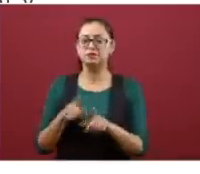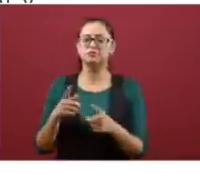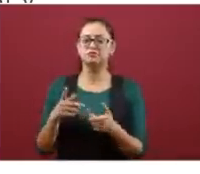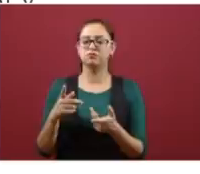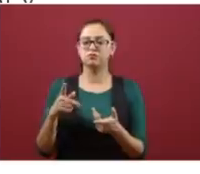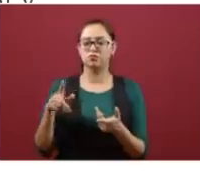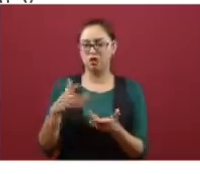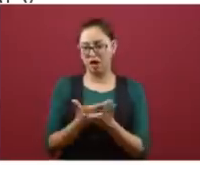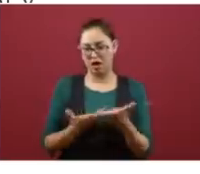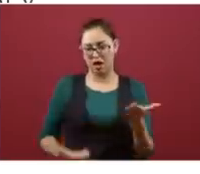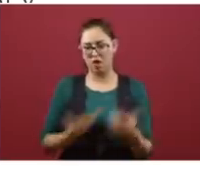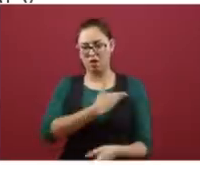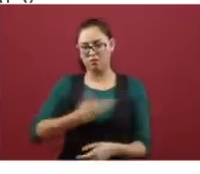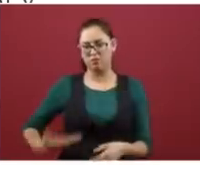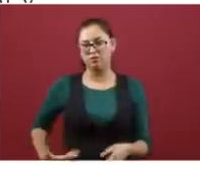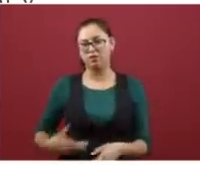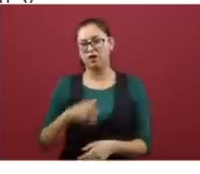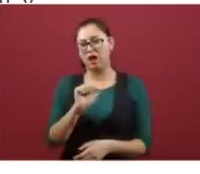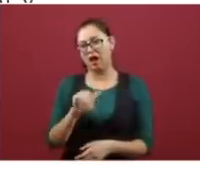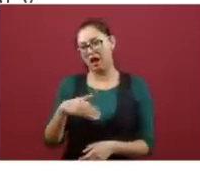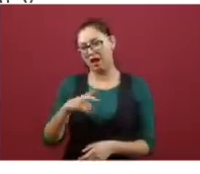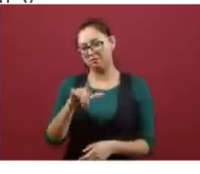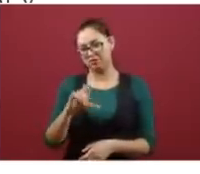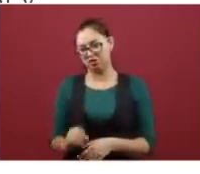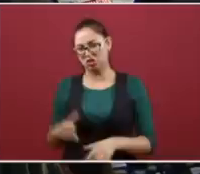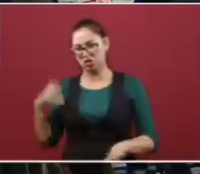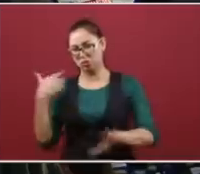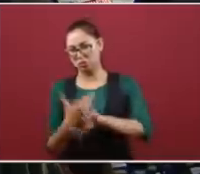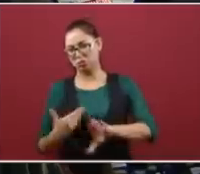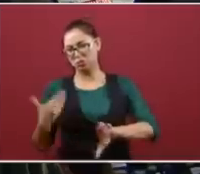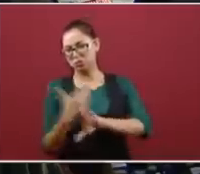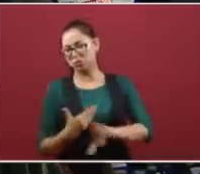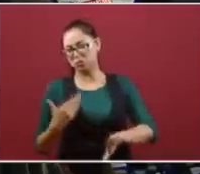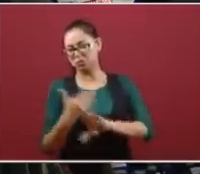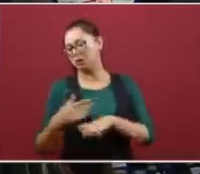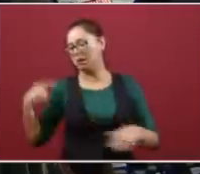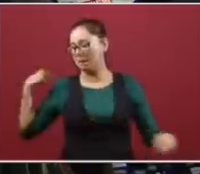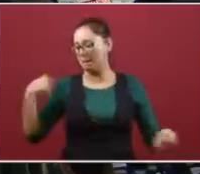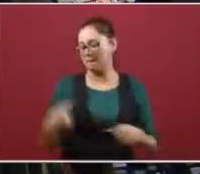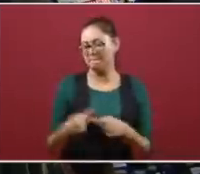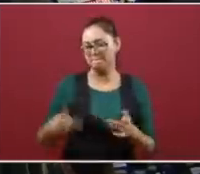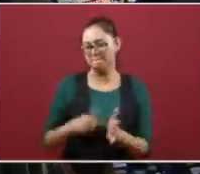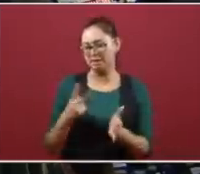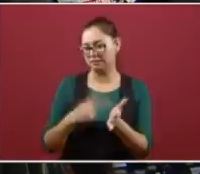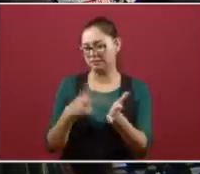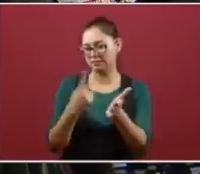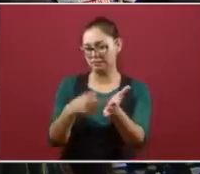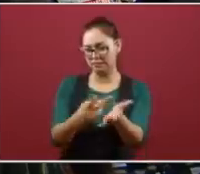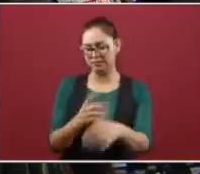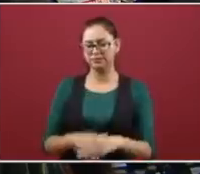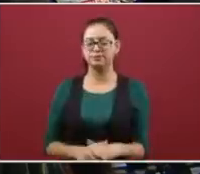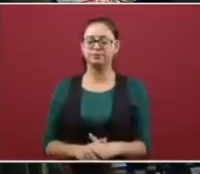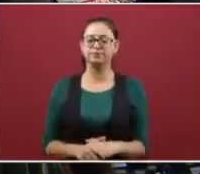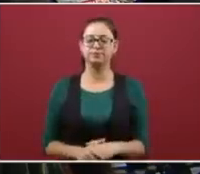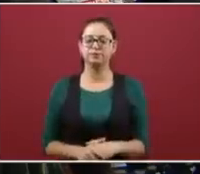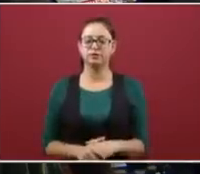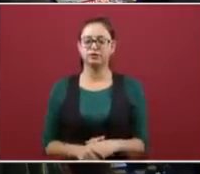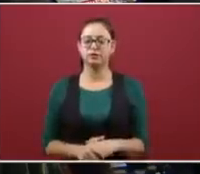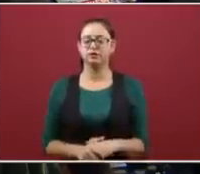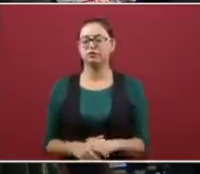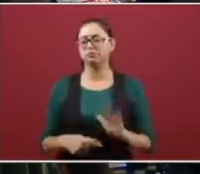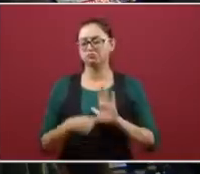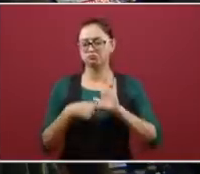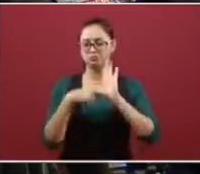contra del hoy presidente andrés manuel lópez obrador adelante el sistema financiero estos son datos del sistema financiero